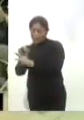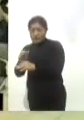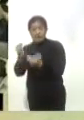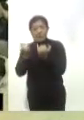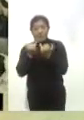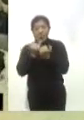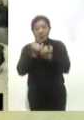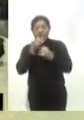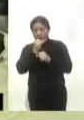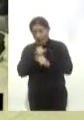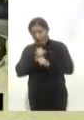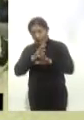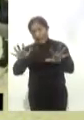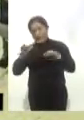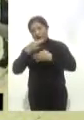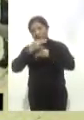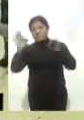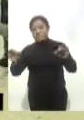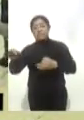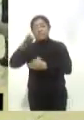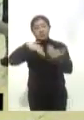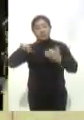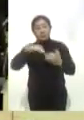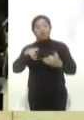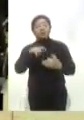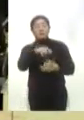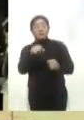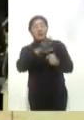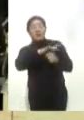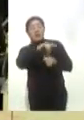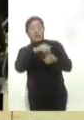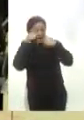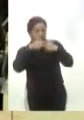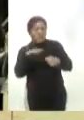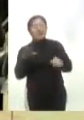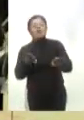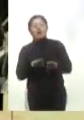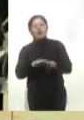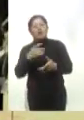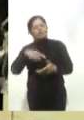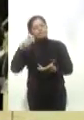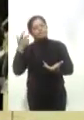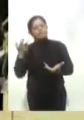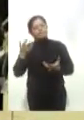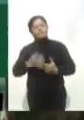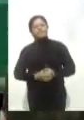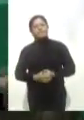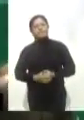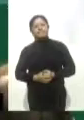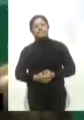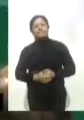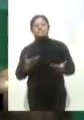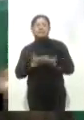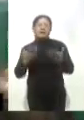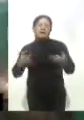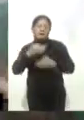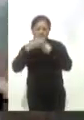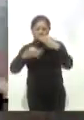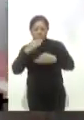promoción y prevención de atención a la salud ante COVID-19. Para Ahora Noticias, Marian Gómez.